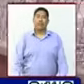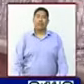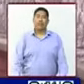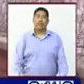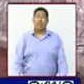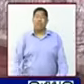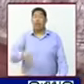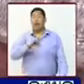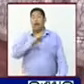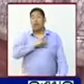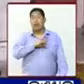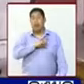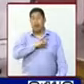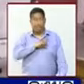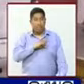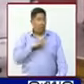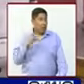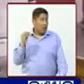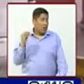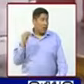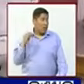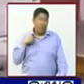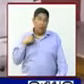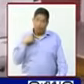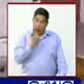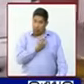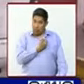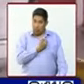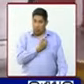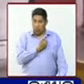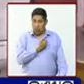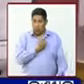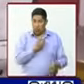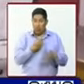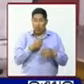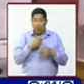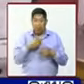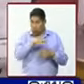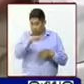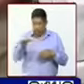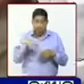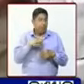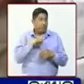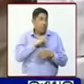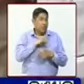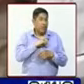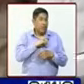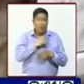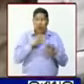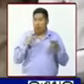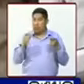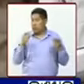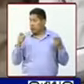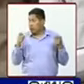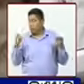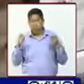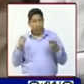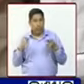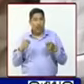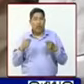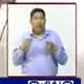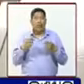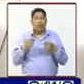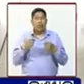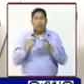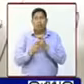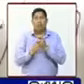La Fuerza Especial Lucha contra el Crimen, específicamente nuestra División de Trata y Tráfico de Personas, específicamente por fiestas de fin de año estamos realizando los